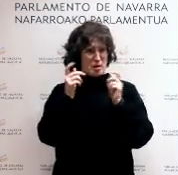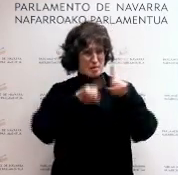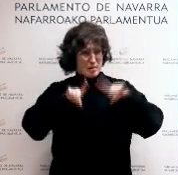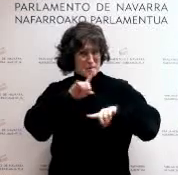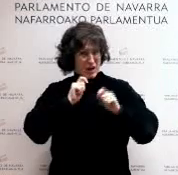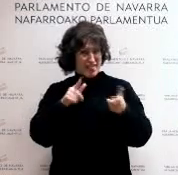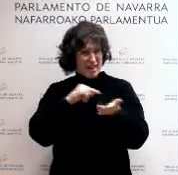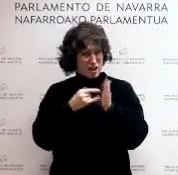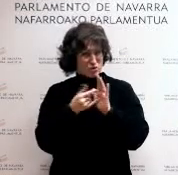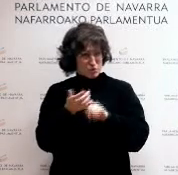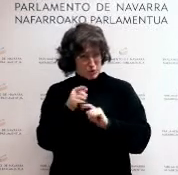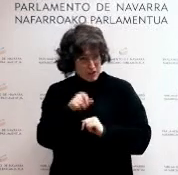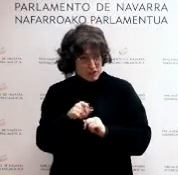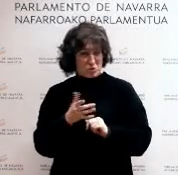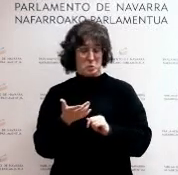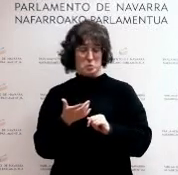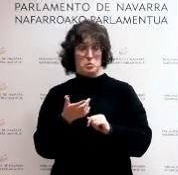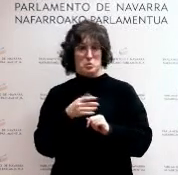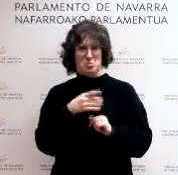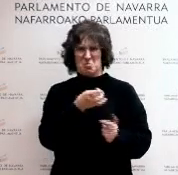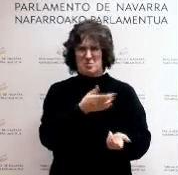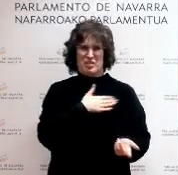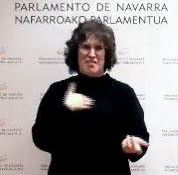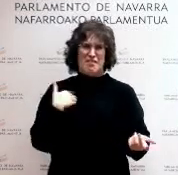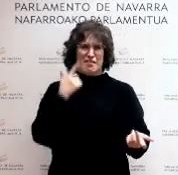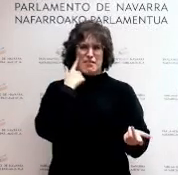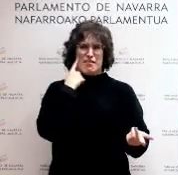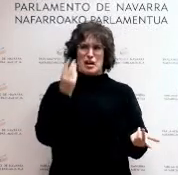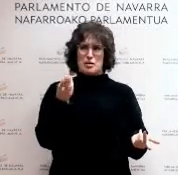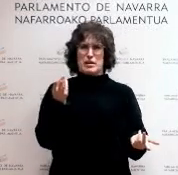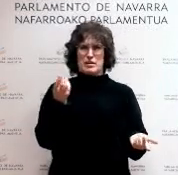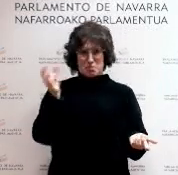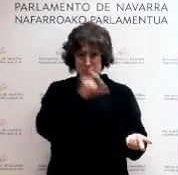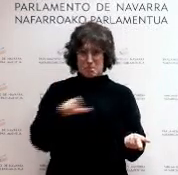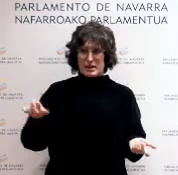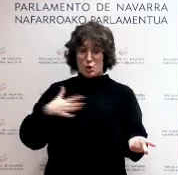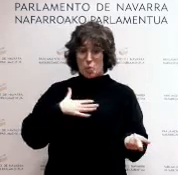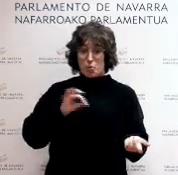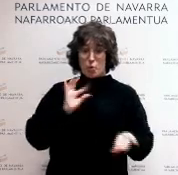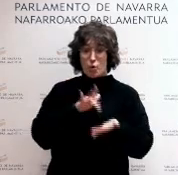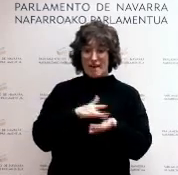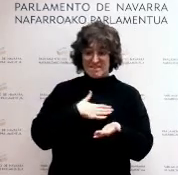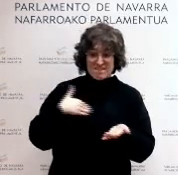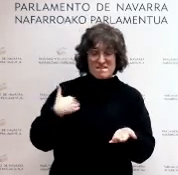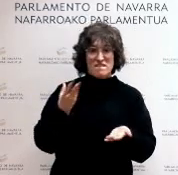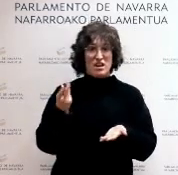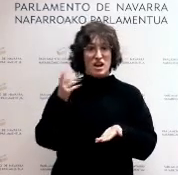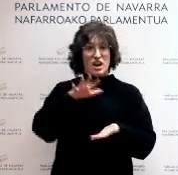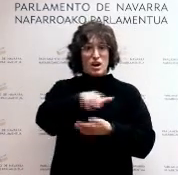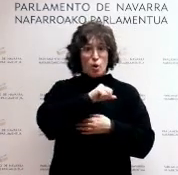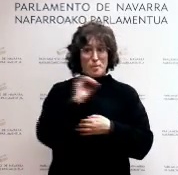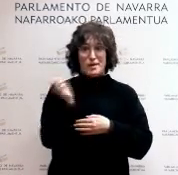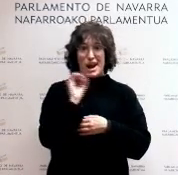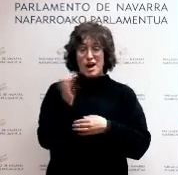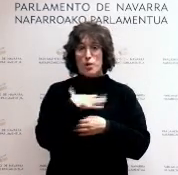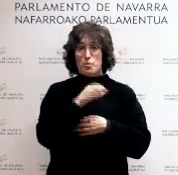y ustedes, en lugar de incentivar la oferta y mejorar el poder adquisitivo de los posibles compradores o de los posibles inquilinos, centran todos